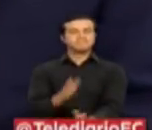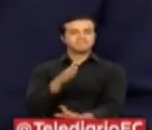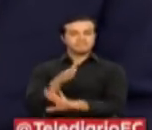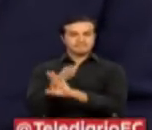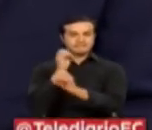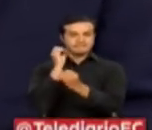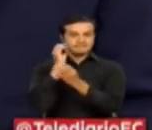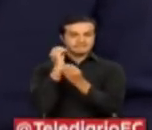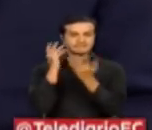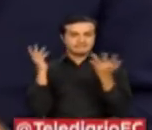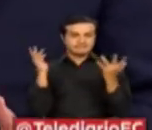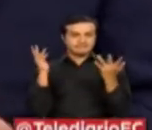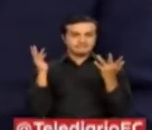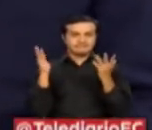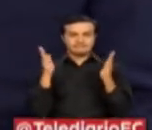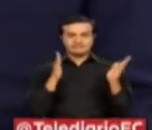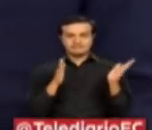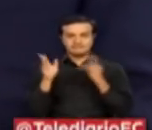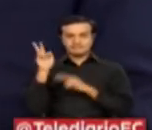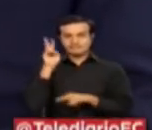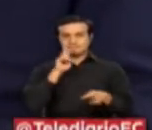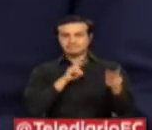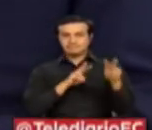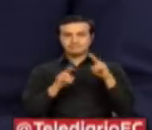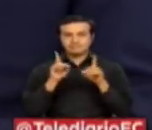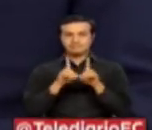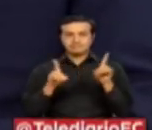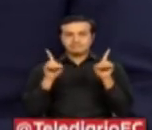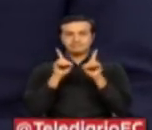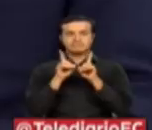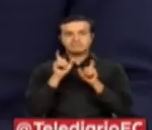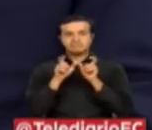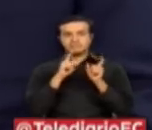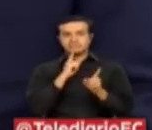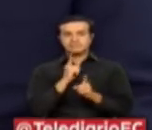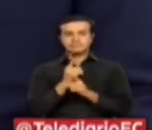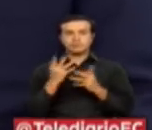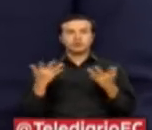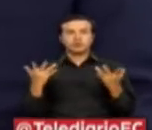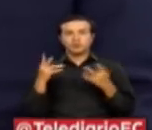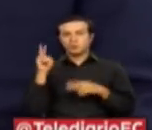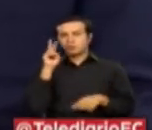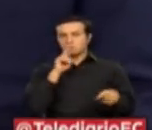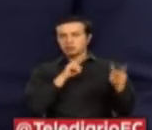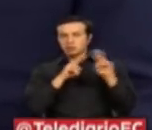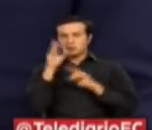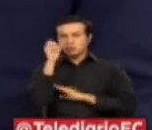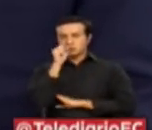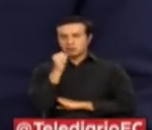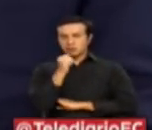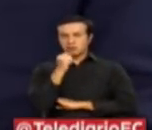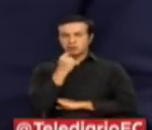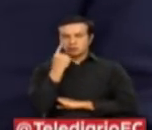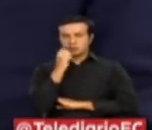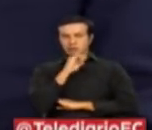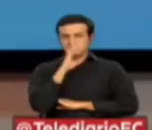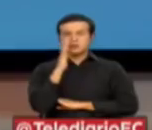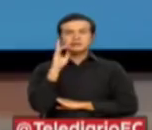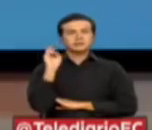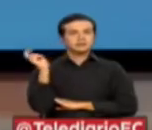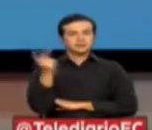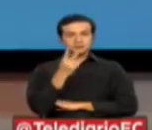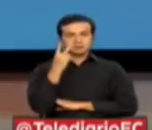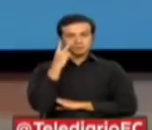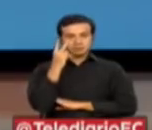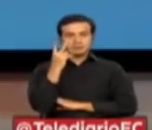nuestra invitada. Y vamos a analizar estos datos, estas cifras, a ver cómo leerlas, cómo interpretarlas, cómo entenderlas. Sí, luego hay un indicador